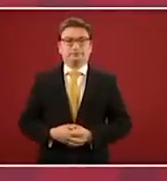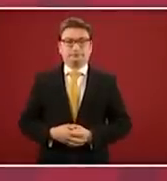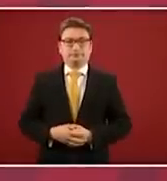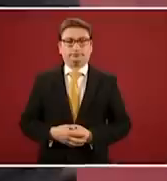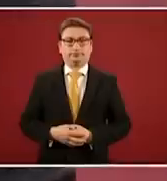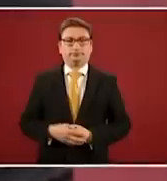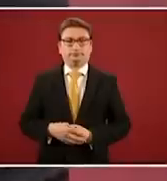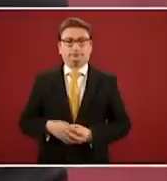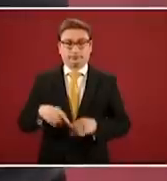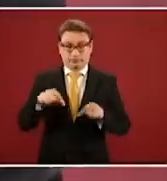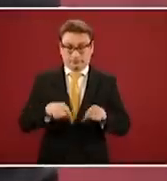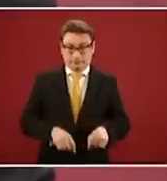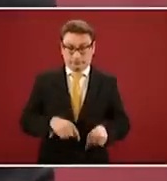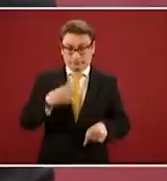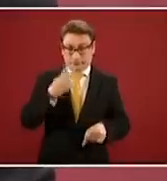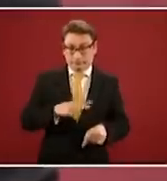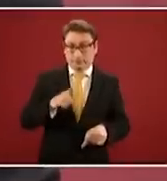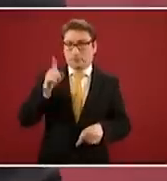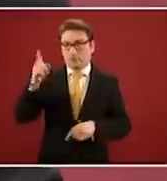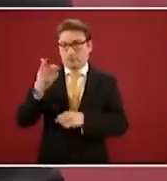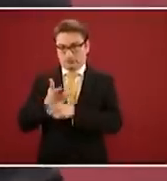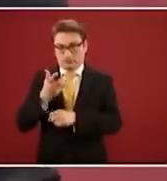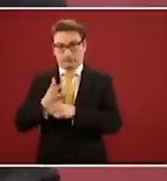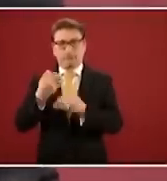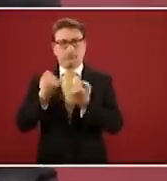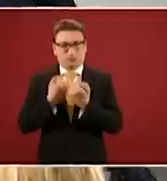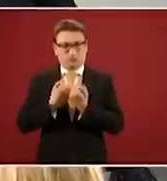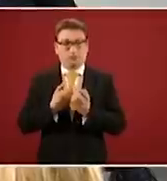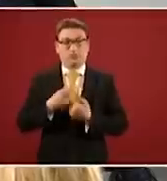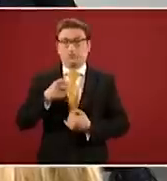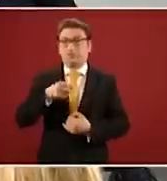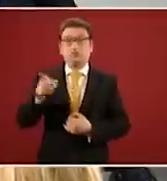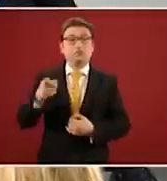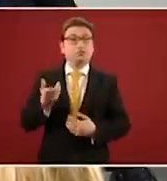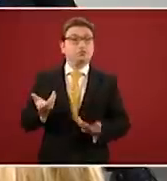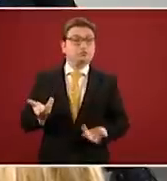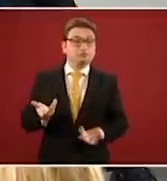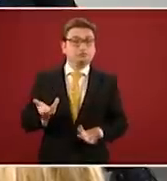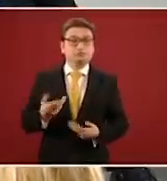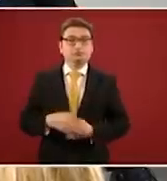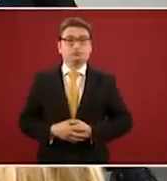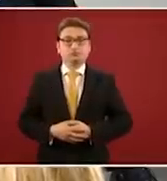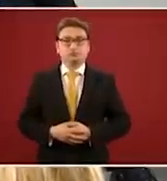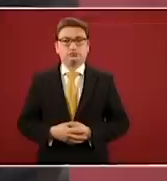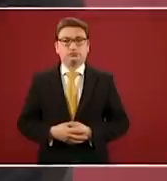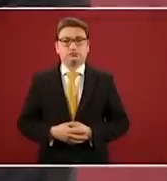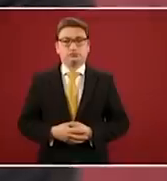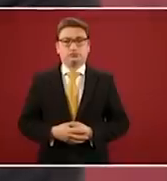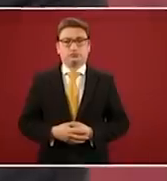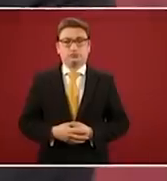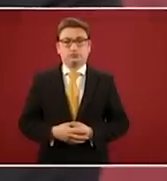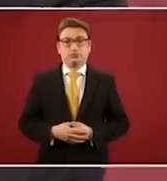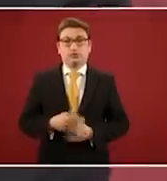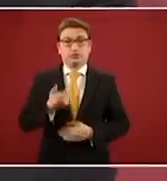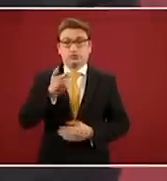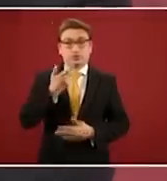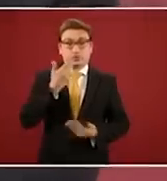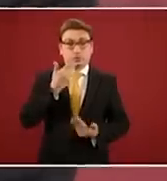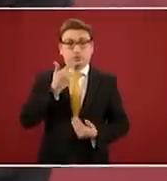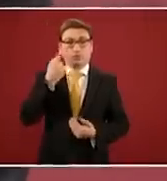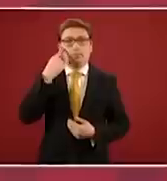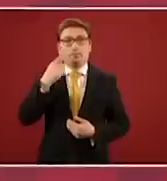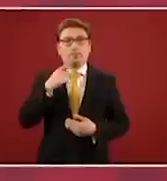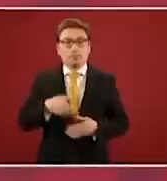aquí y allá que no tienen para los ataúdes,